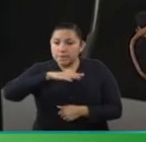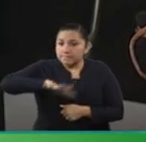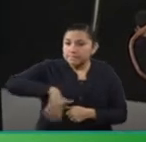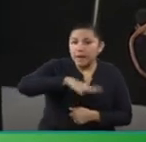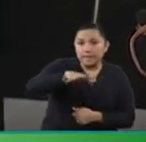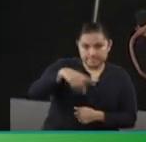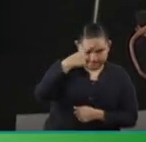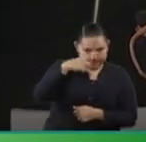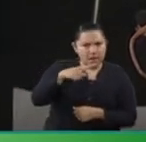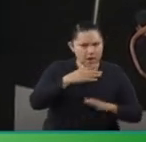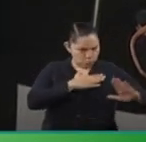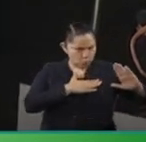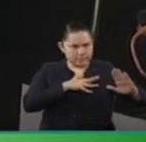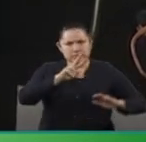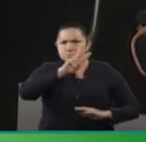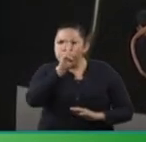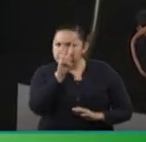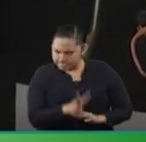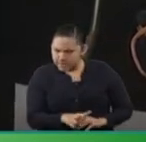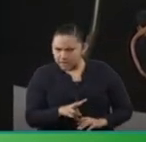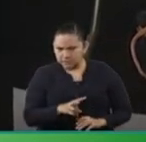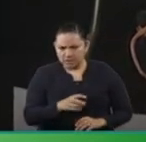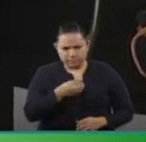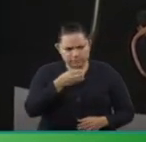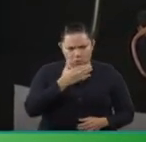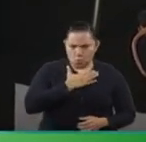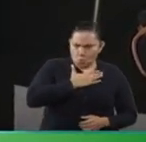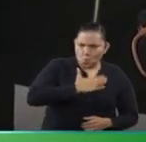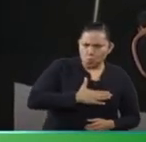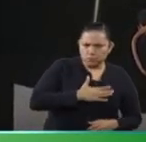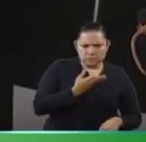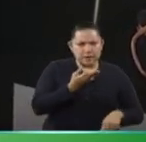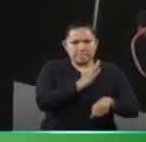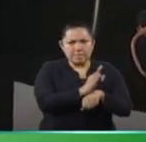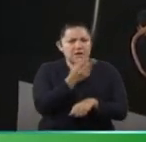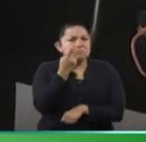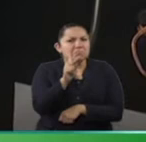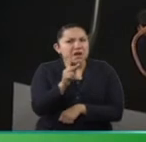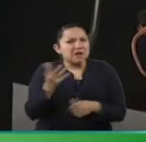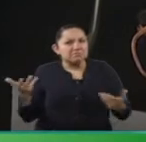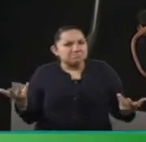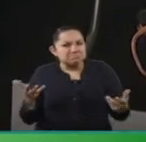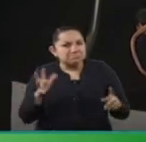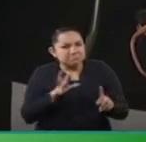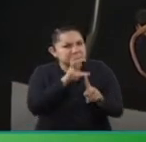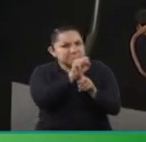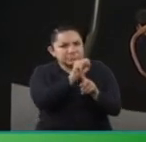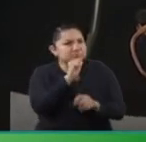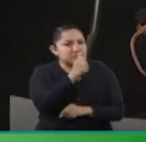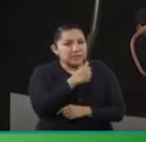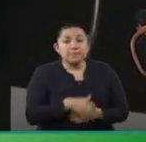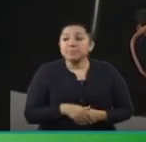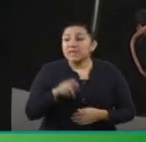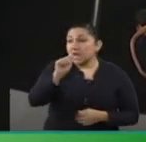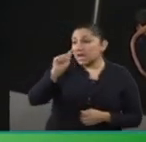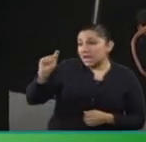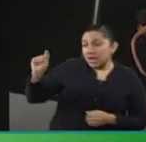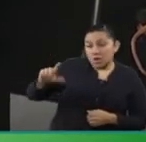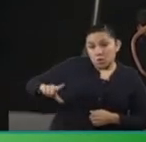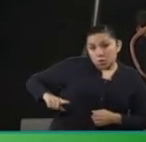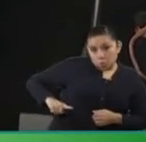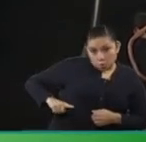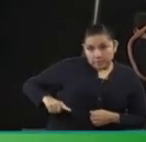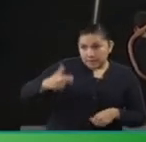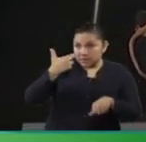llegaron las respuestas obtenidas por los familiares de los 43 de las instancias de gobierno no han sido certeras ni mucho